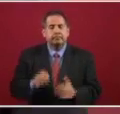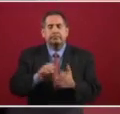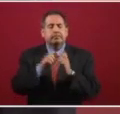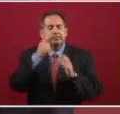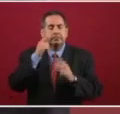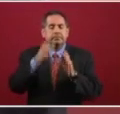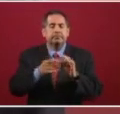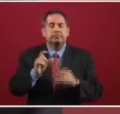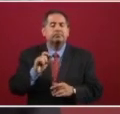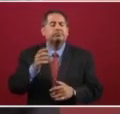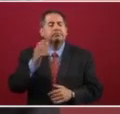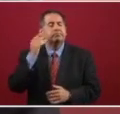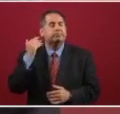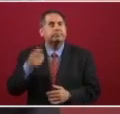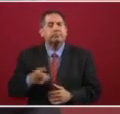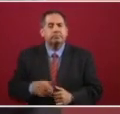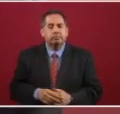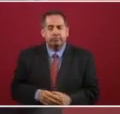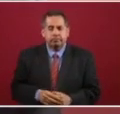¿cuándo